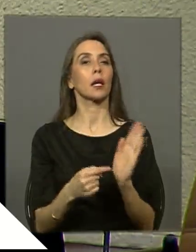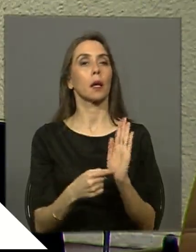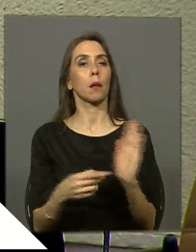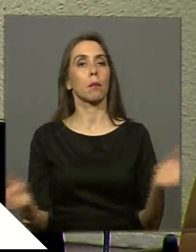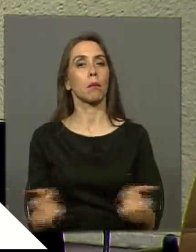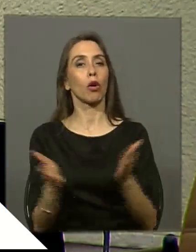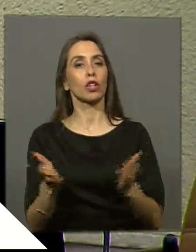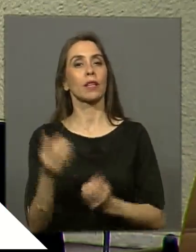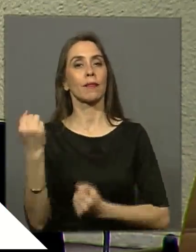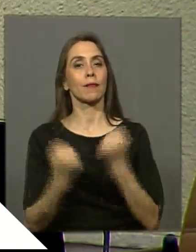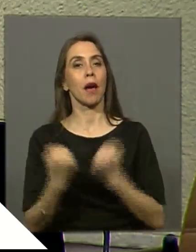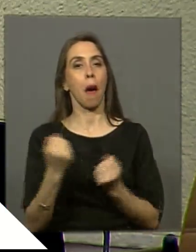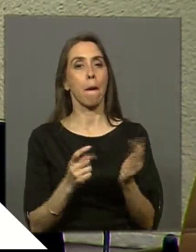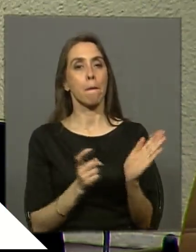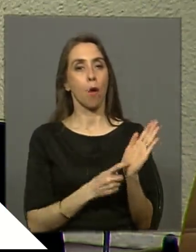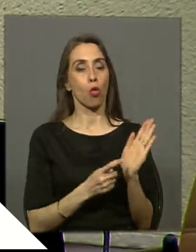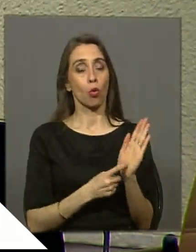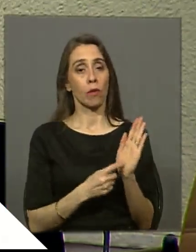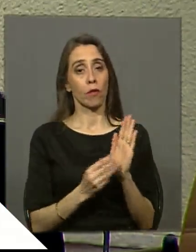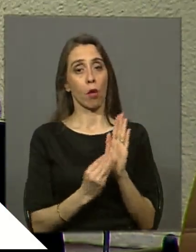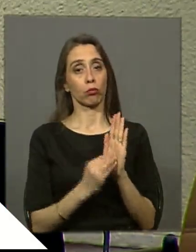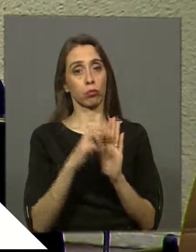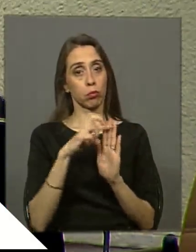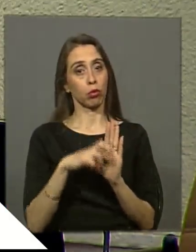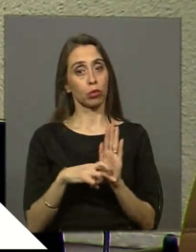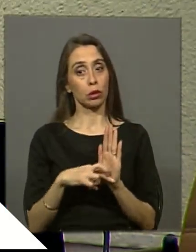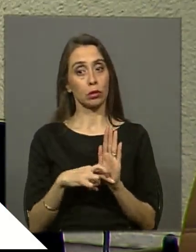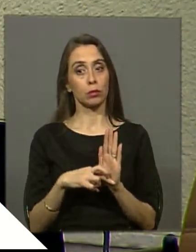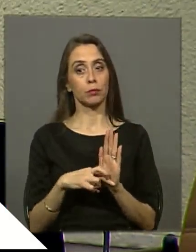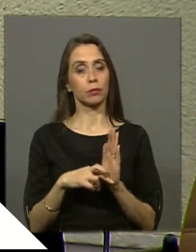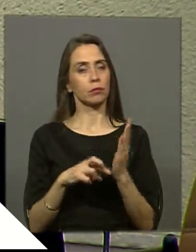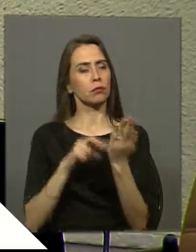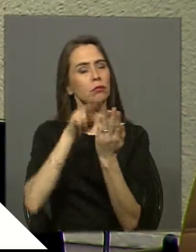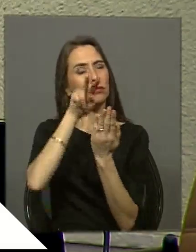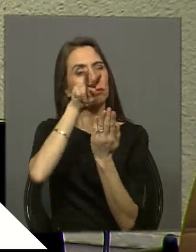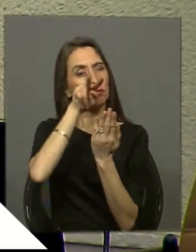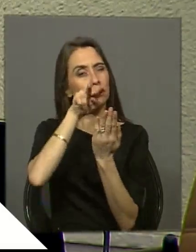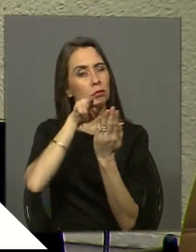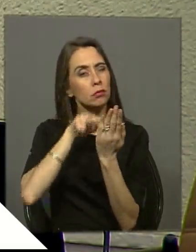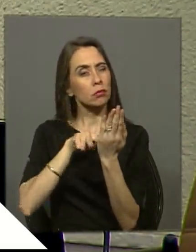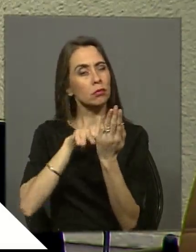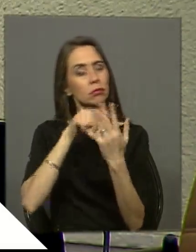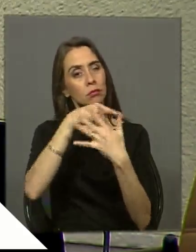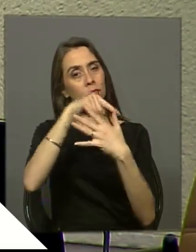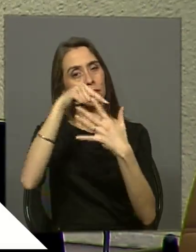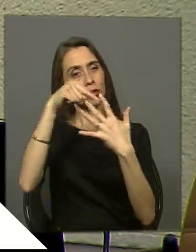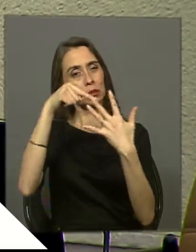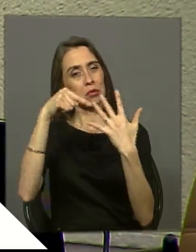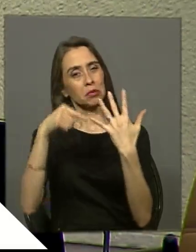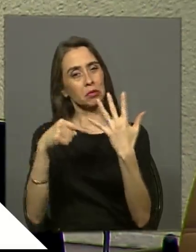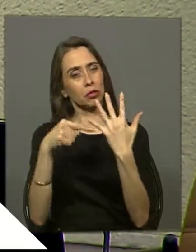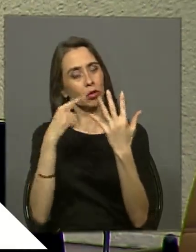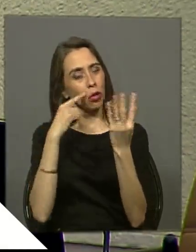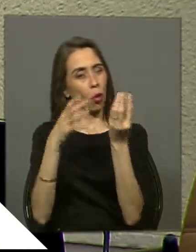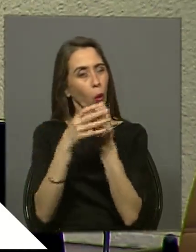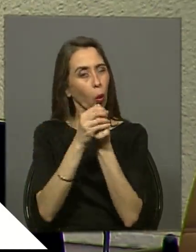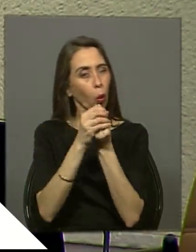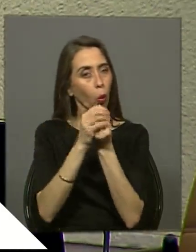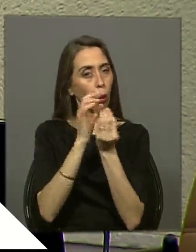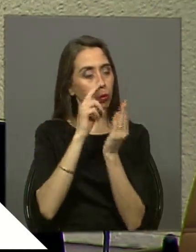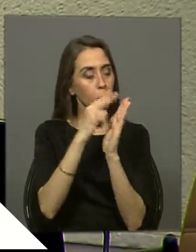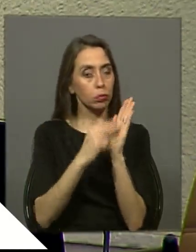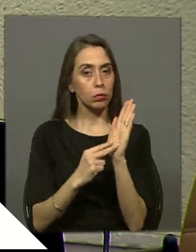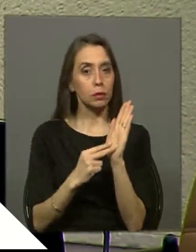que contiene este proyecto la verdad que si uno analiza el paquete en conjunto probablemente sea